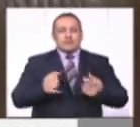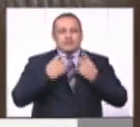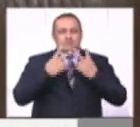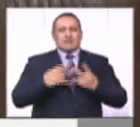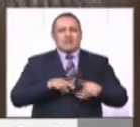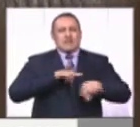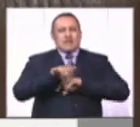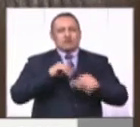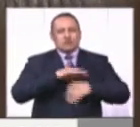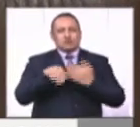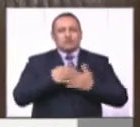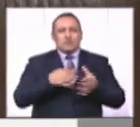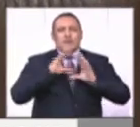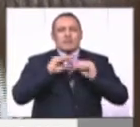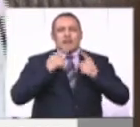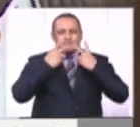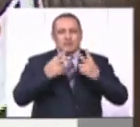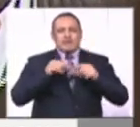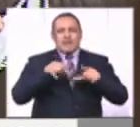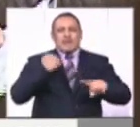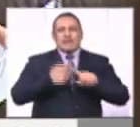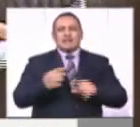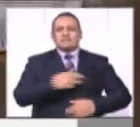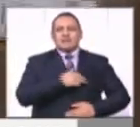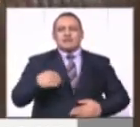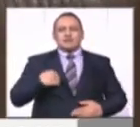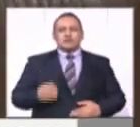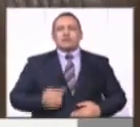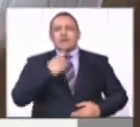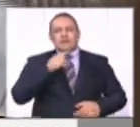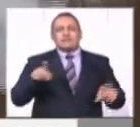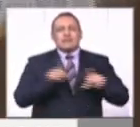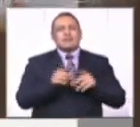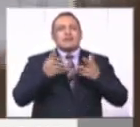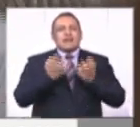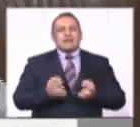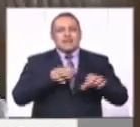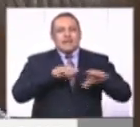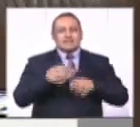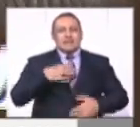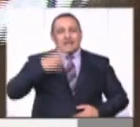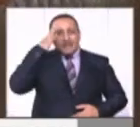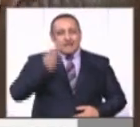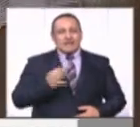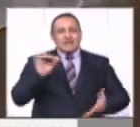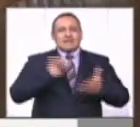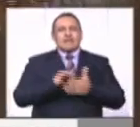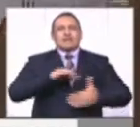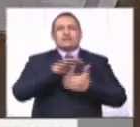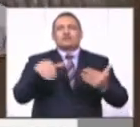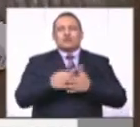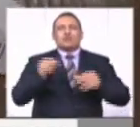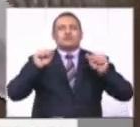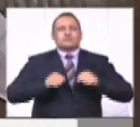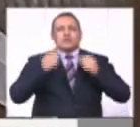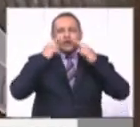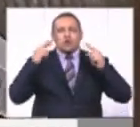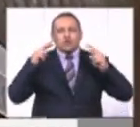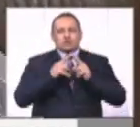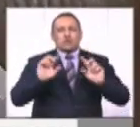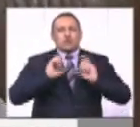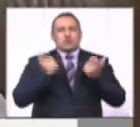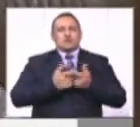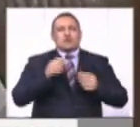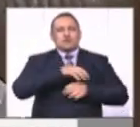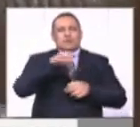burdamente a decirnos aquí el expresidente del Consejo de ministros a pretender hacernos creer que esto sí conocidos consejos